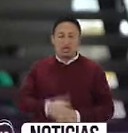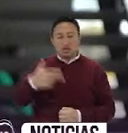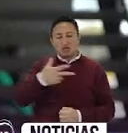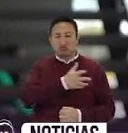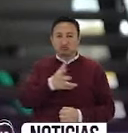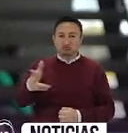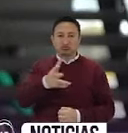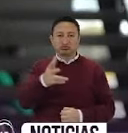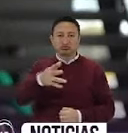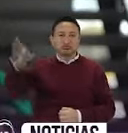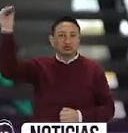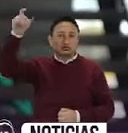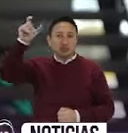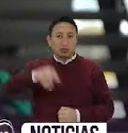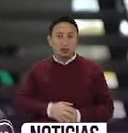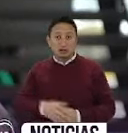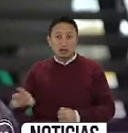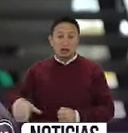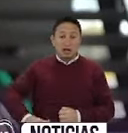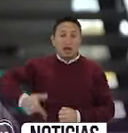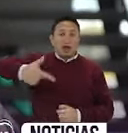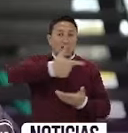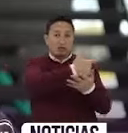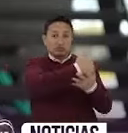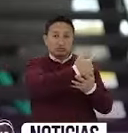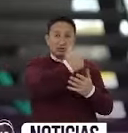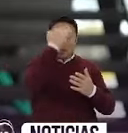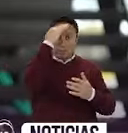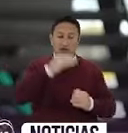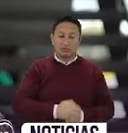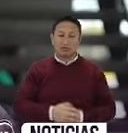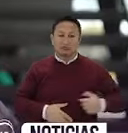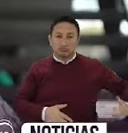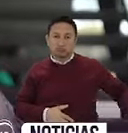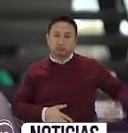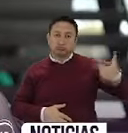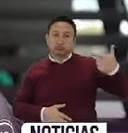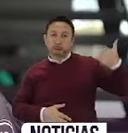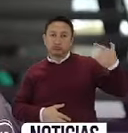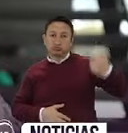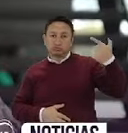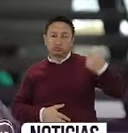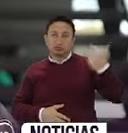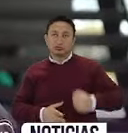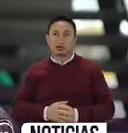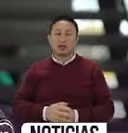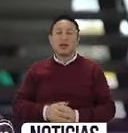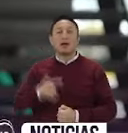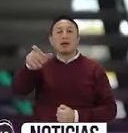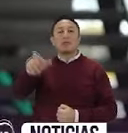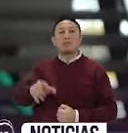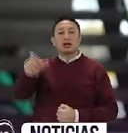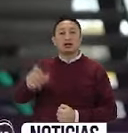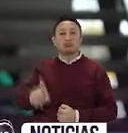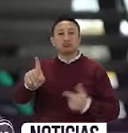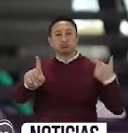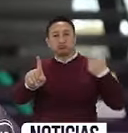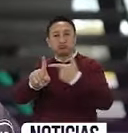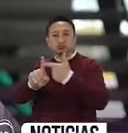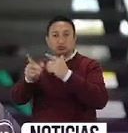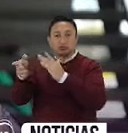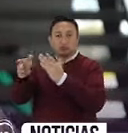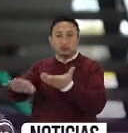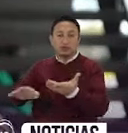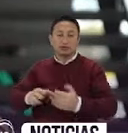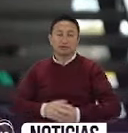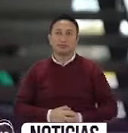incluso estas personas empezaron a dispararles con un revólver. Los policías hicieron uso del arma legítimamente y esta persona fue abatida. La persona muere en